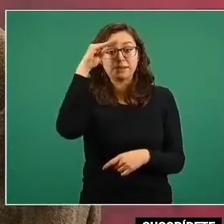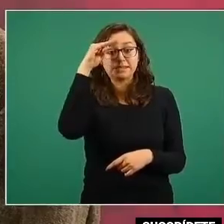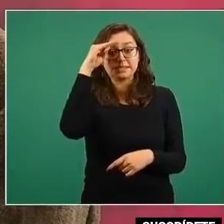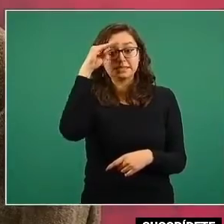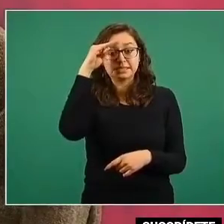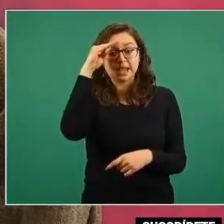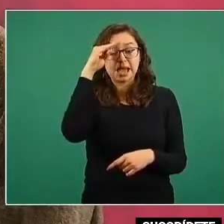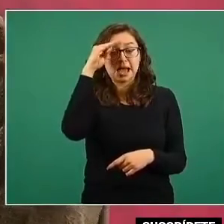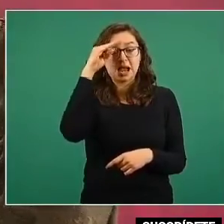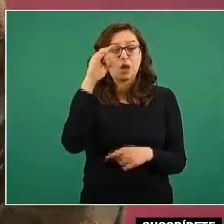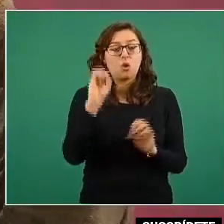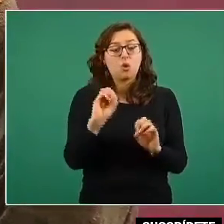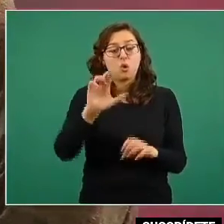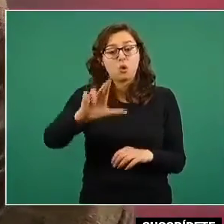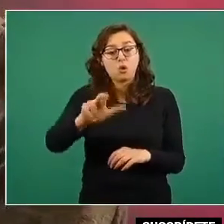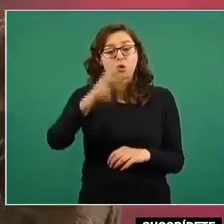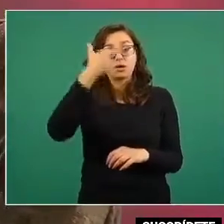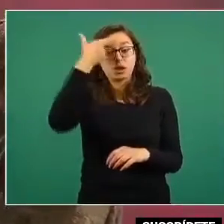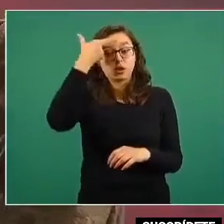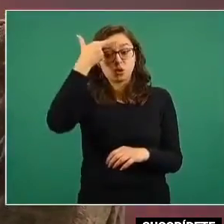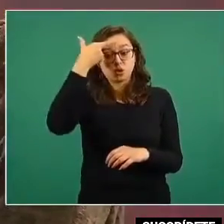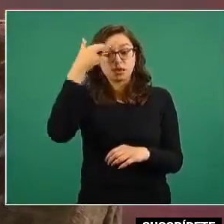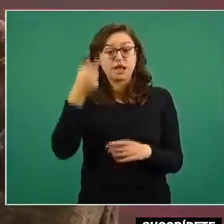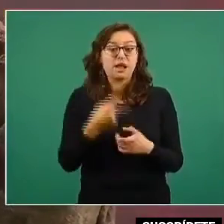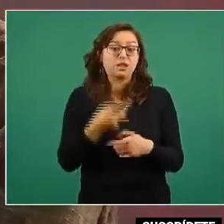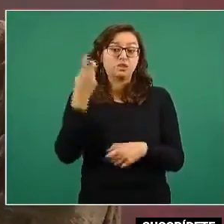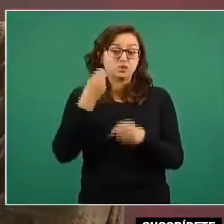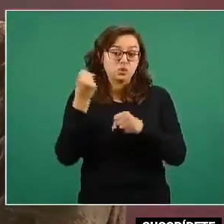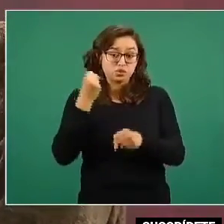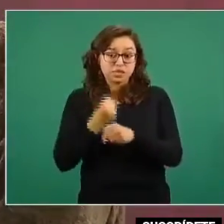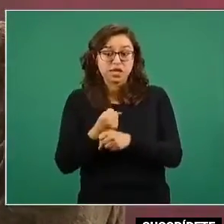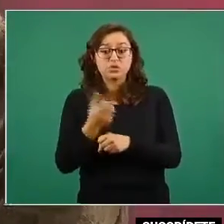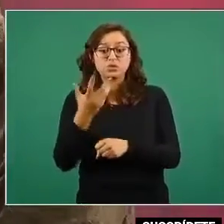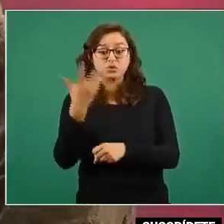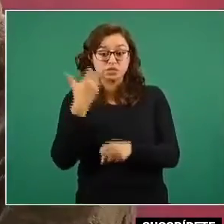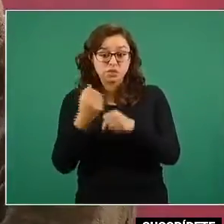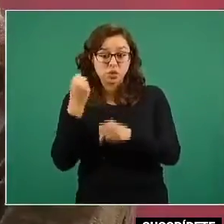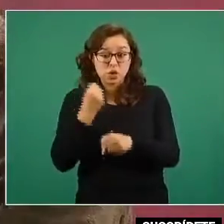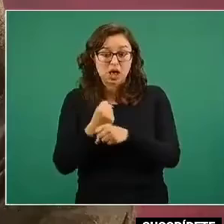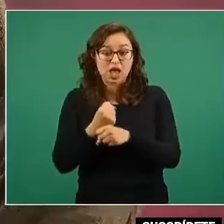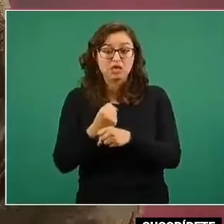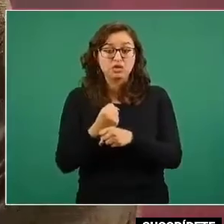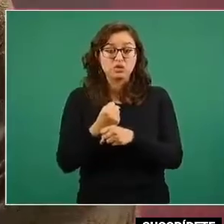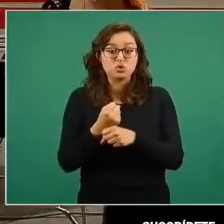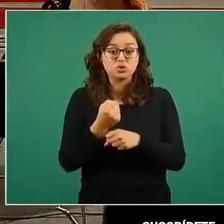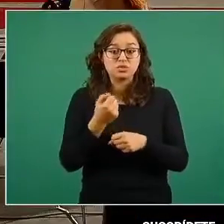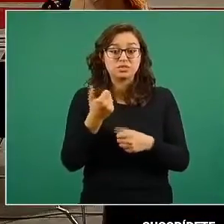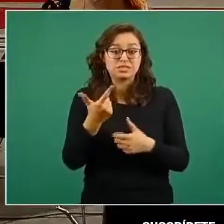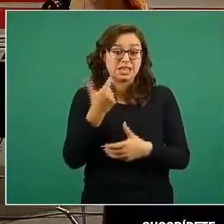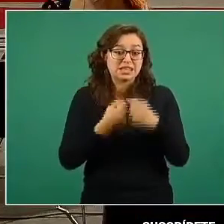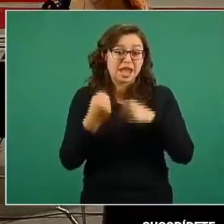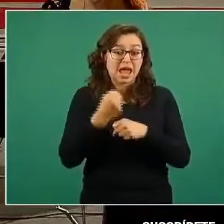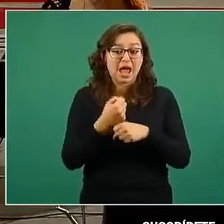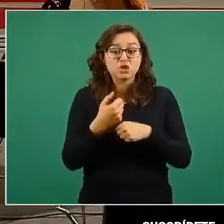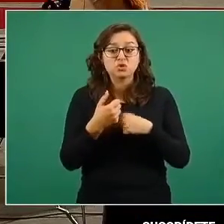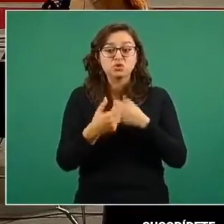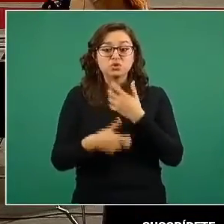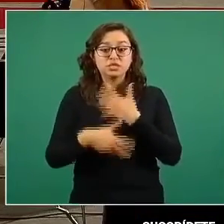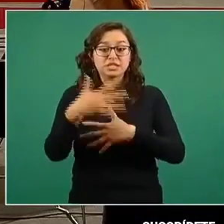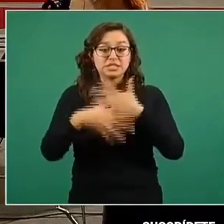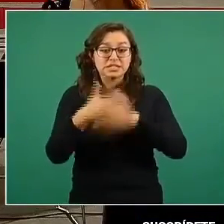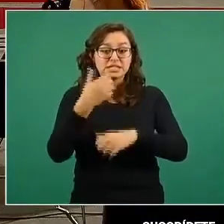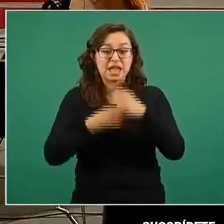hechos ocurridos hace 2 años, 5 años, 7 años, 15 años, quizá 20